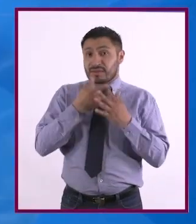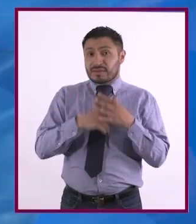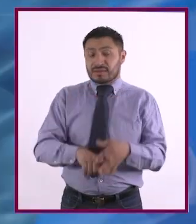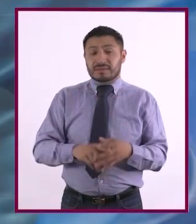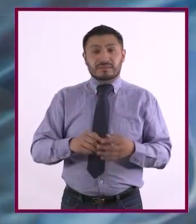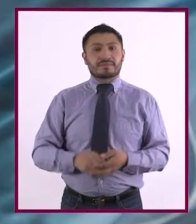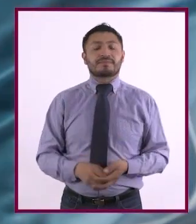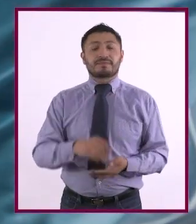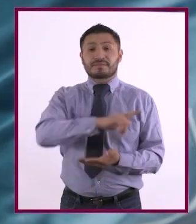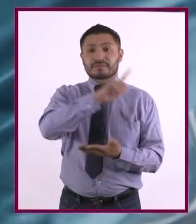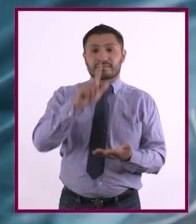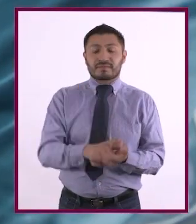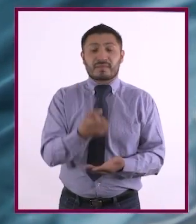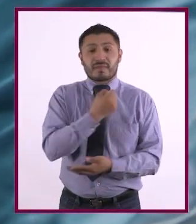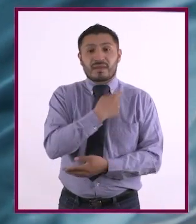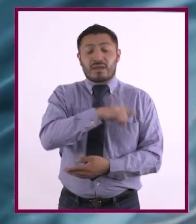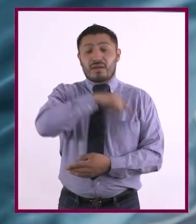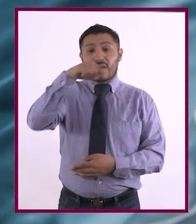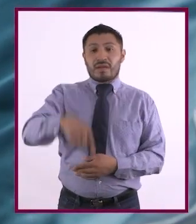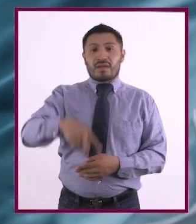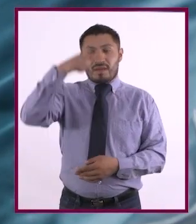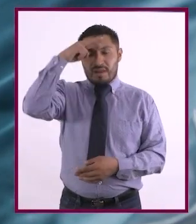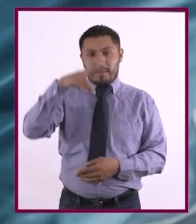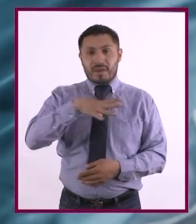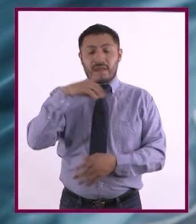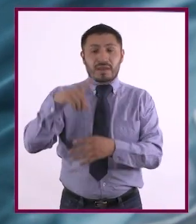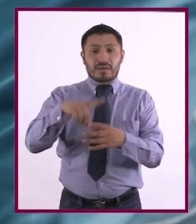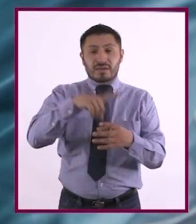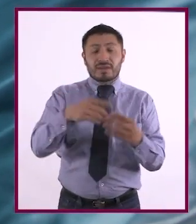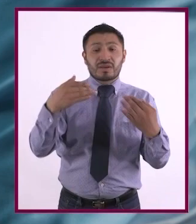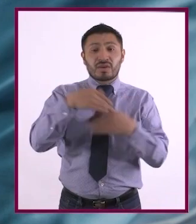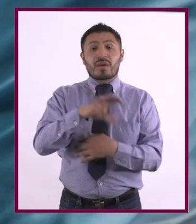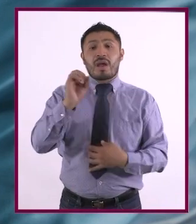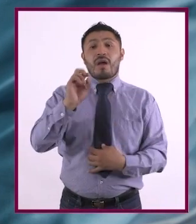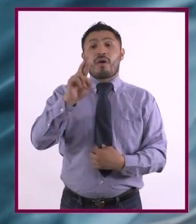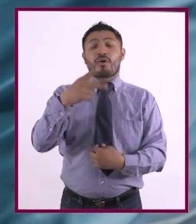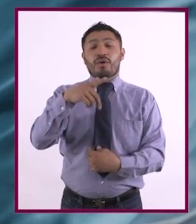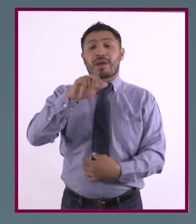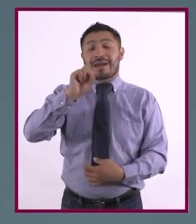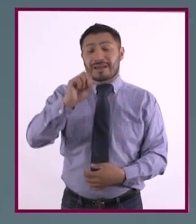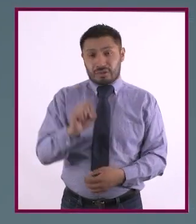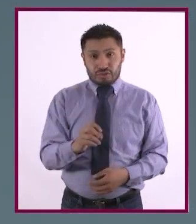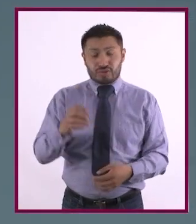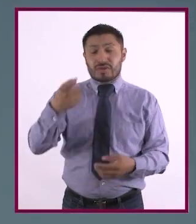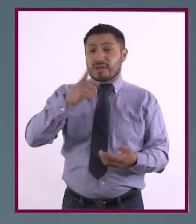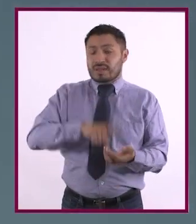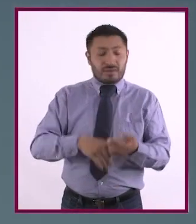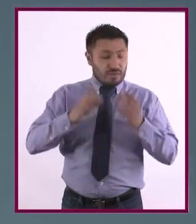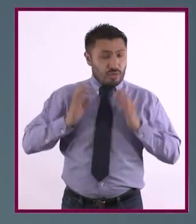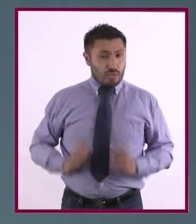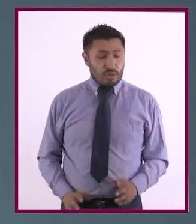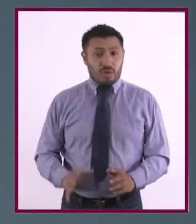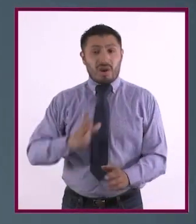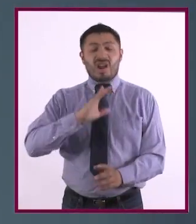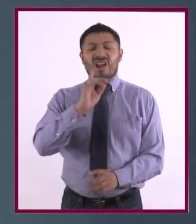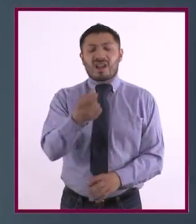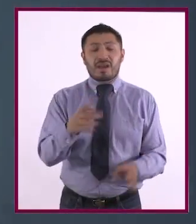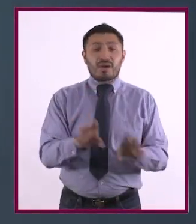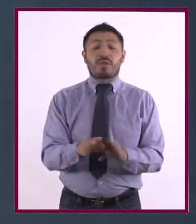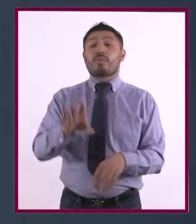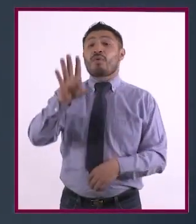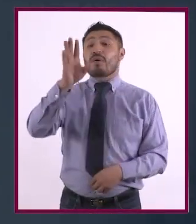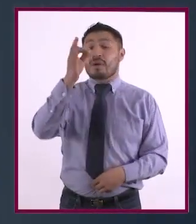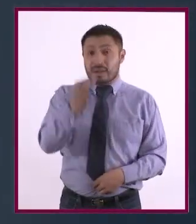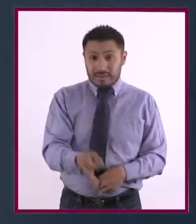Según la Ley de Salud en México, la donación en materia de órganos, tejidos y células consiste en el consentimiento tácito